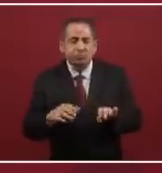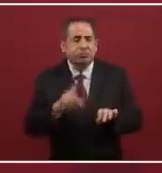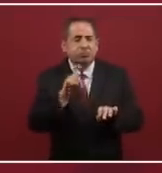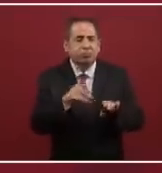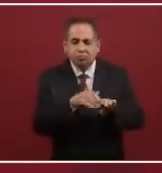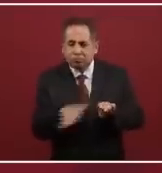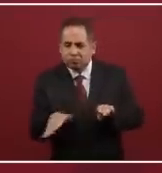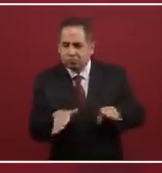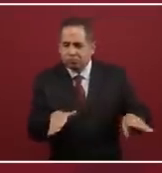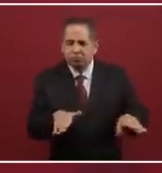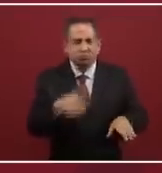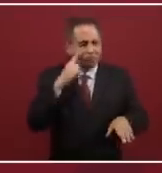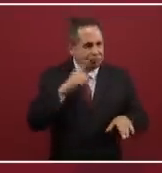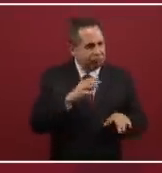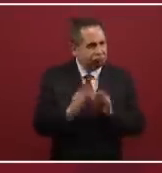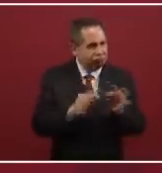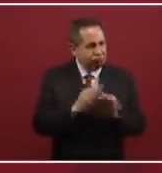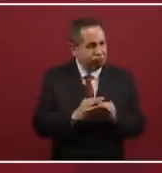para conservarlos,